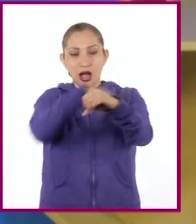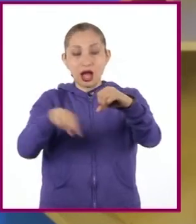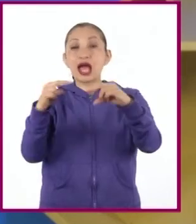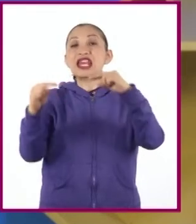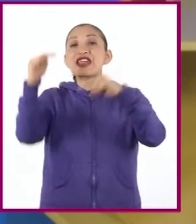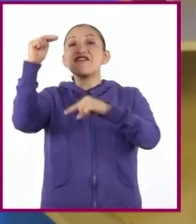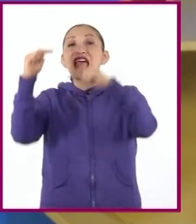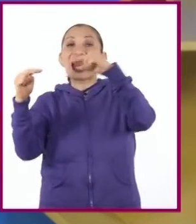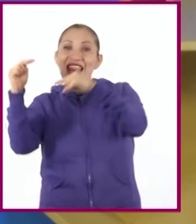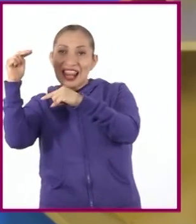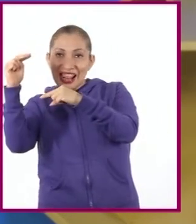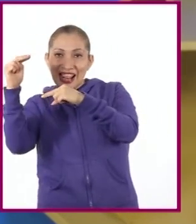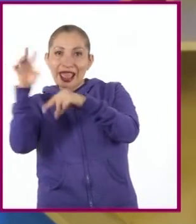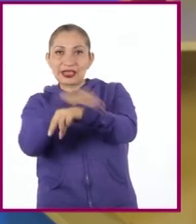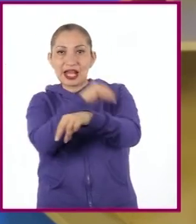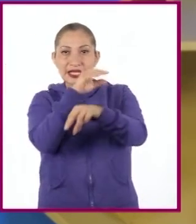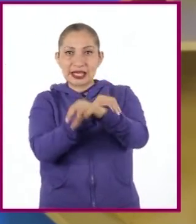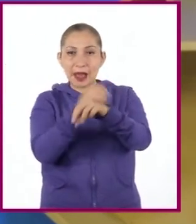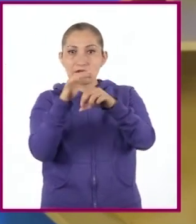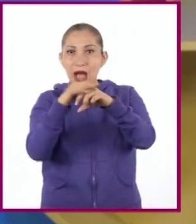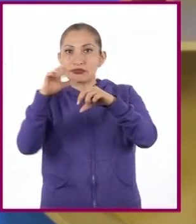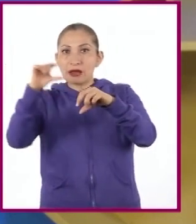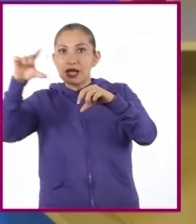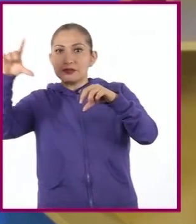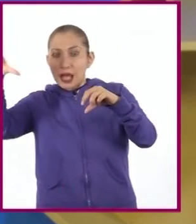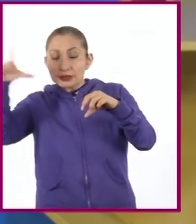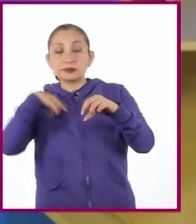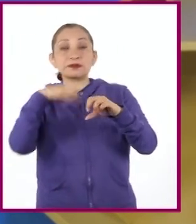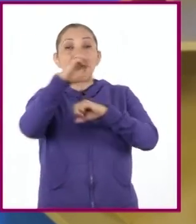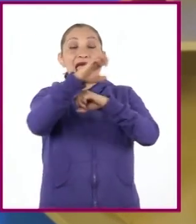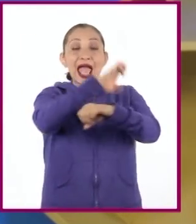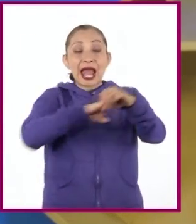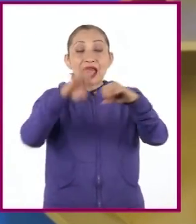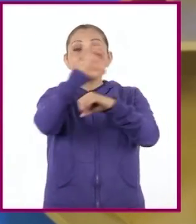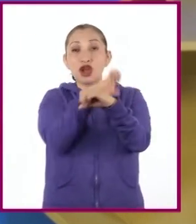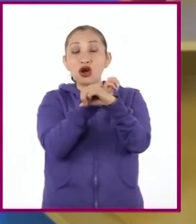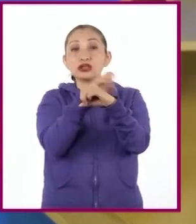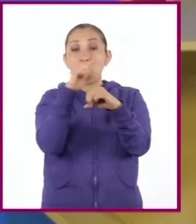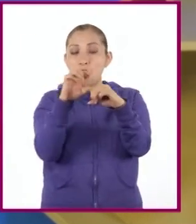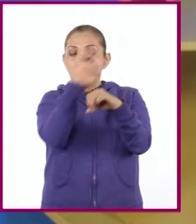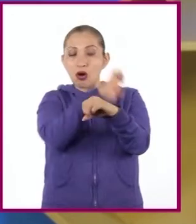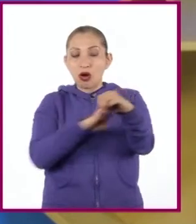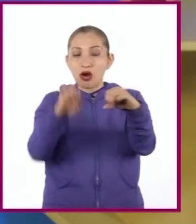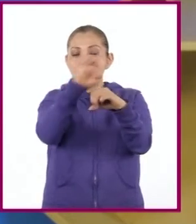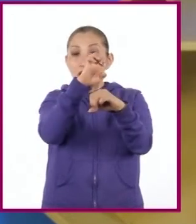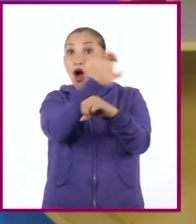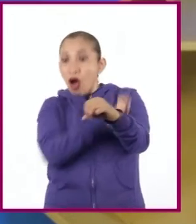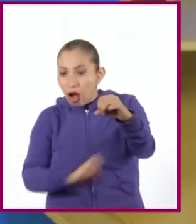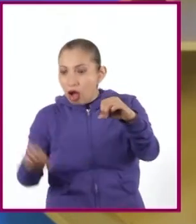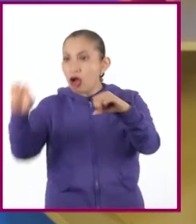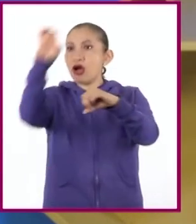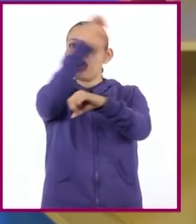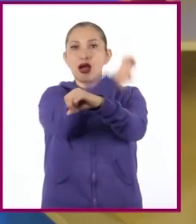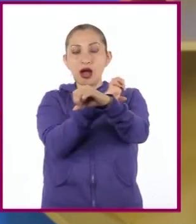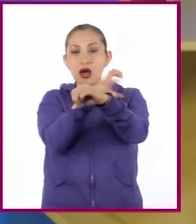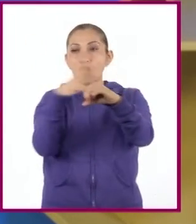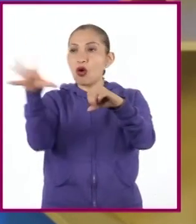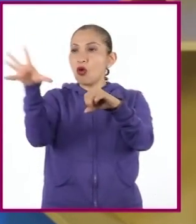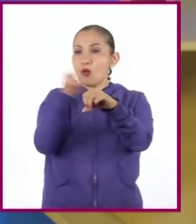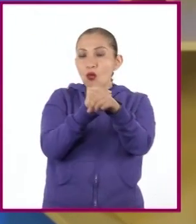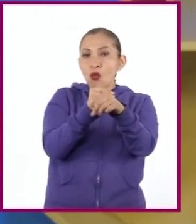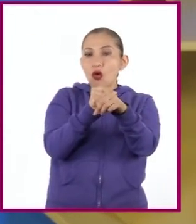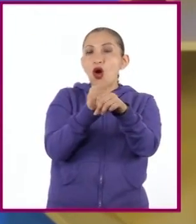nivel específico de energía. Los electrones se pueden mover de un nivel a otro si absorben